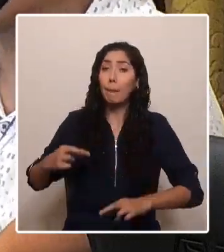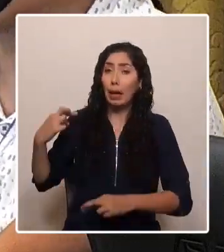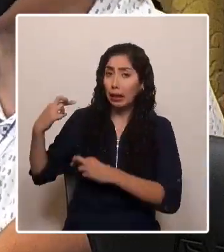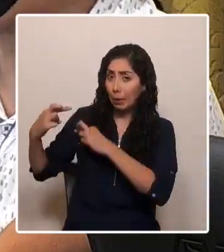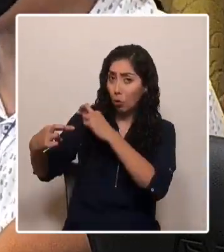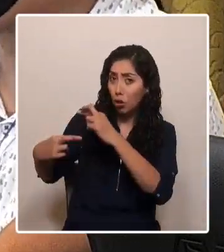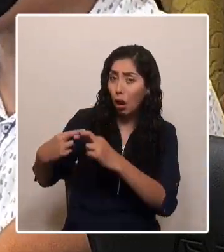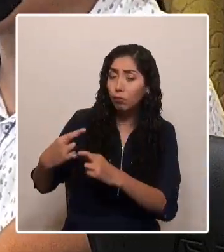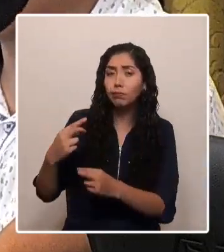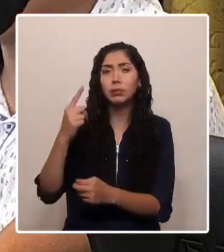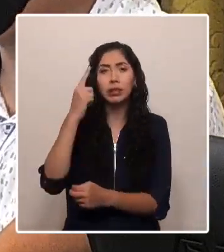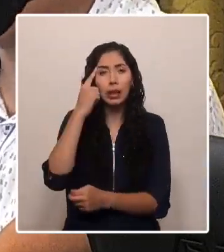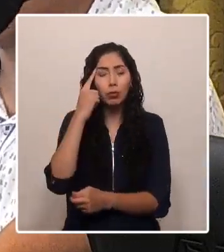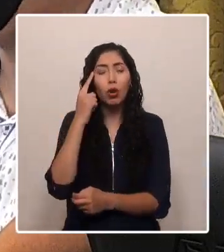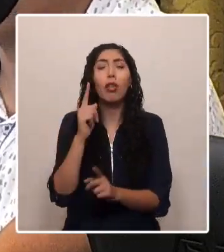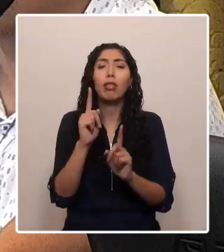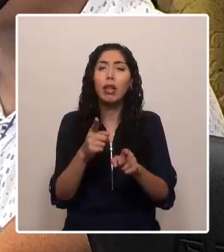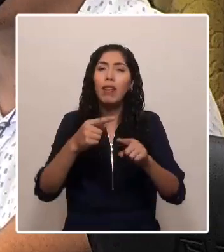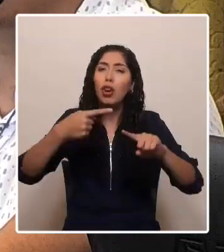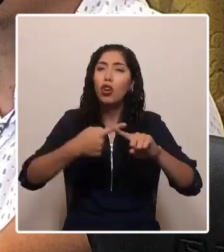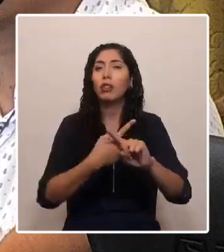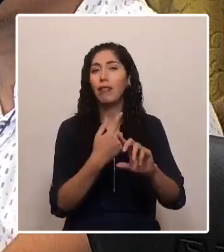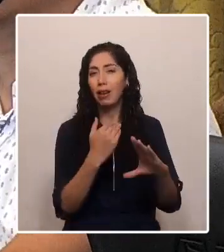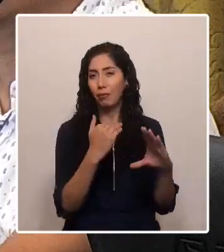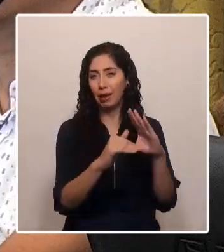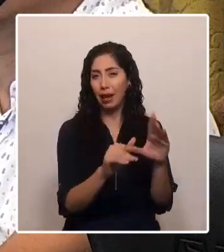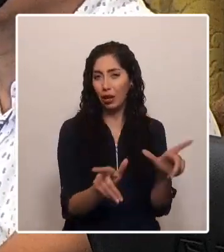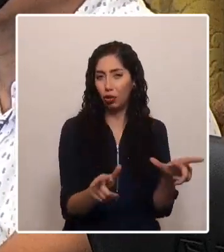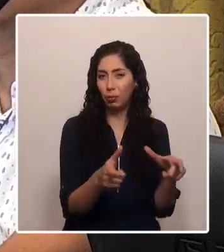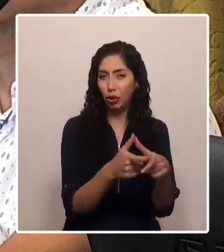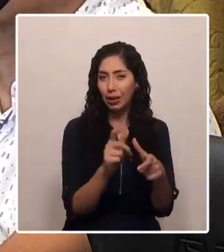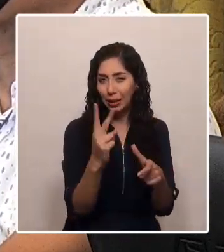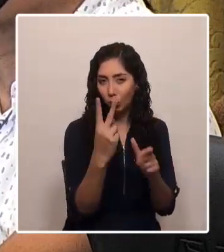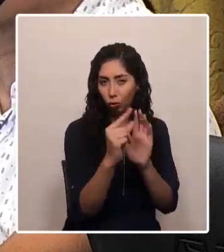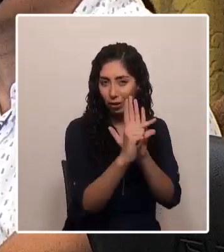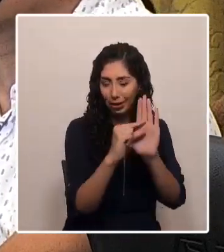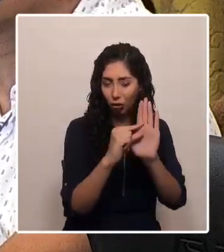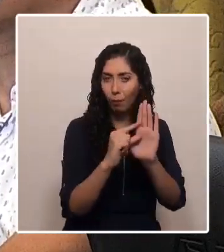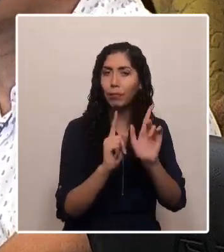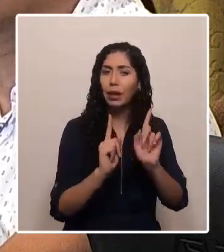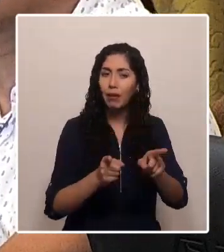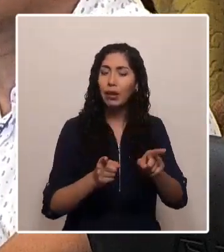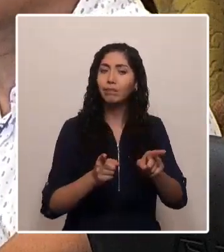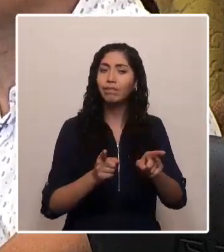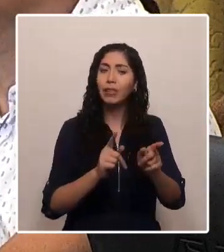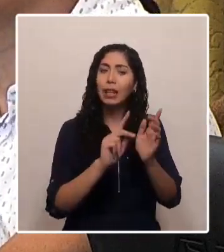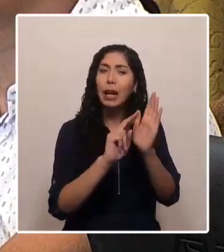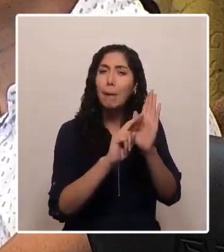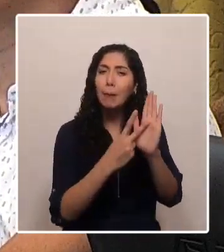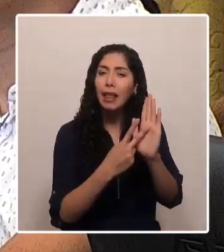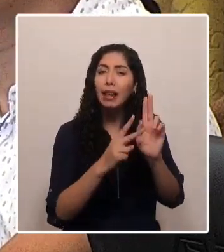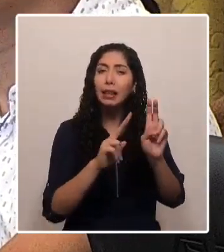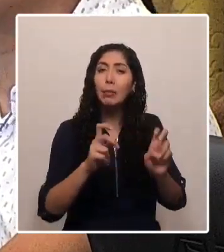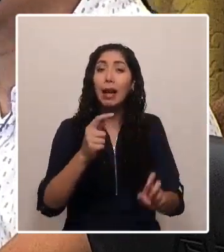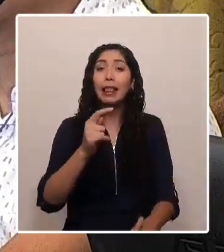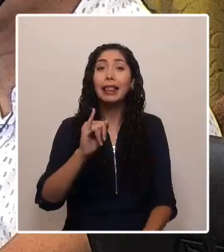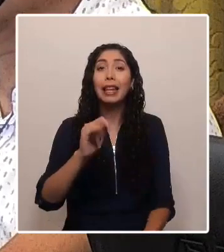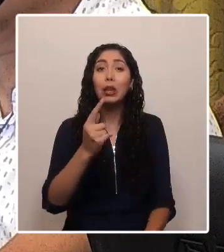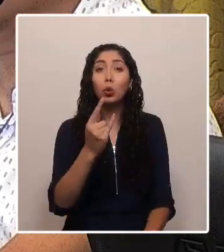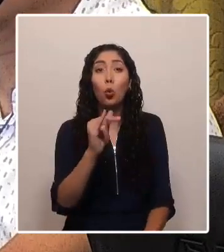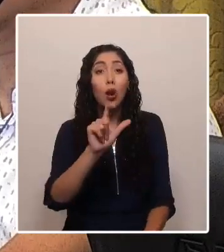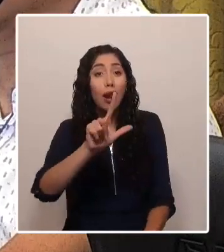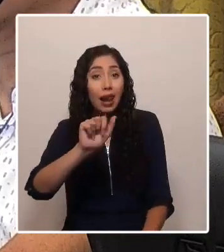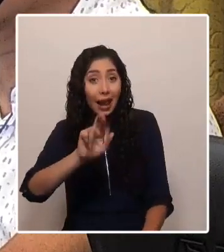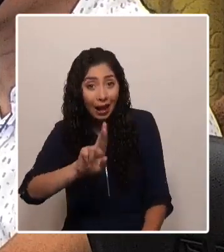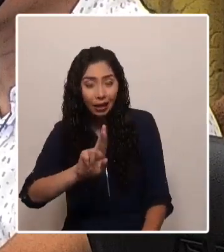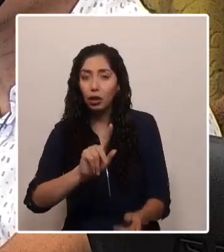que esta disposición debe volver a la Comisión para seguir siendo trabajada y cambiar el concepto de titular por autor, ya que su